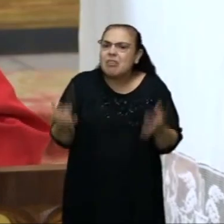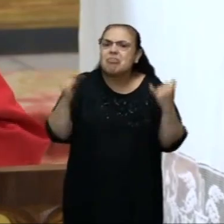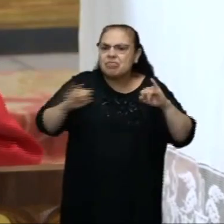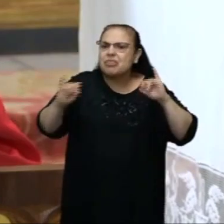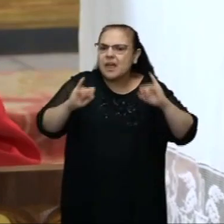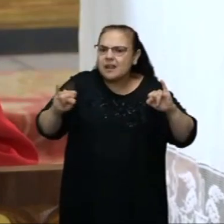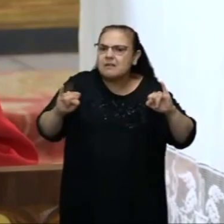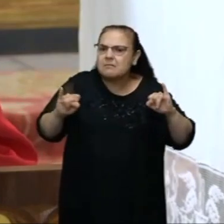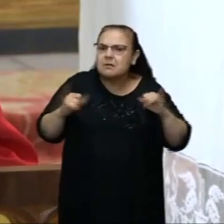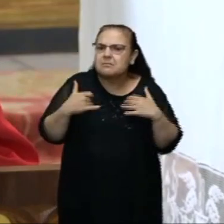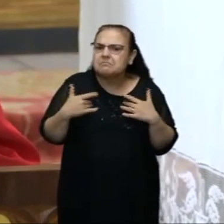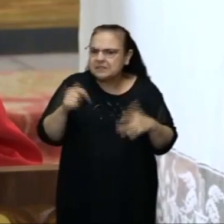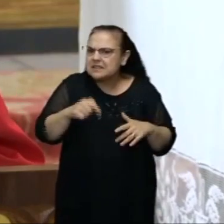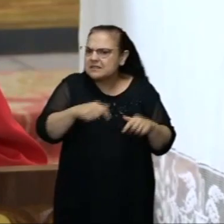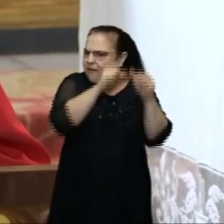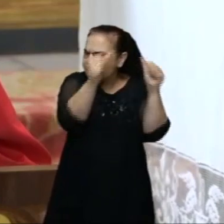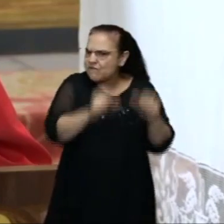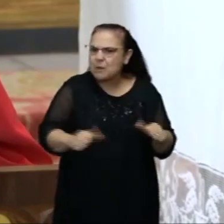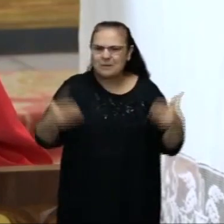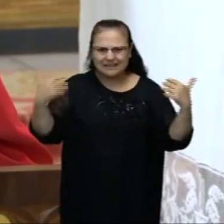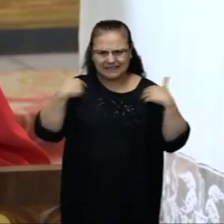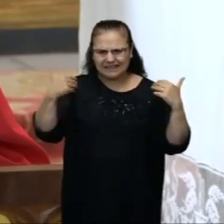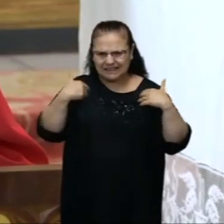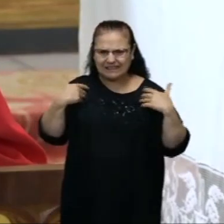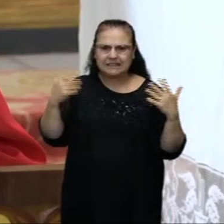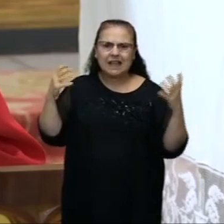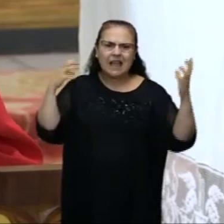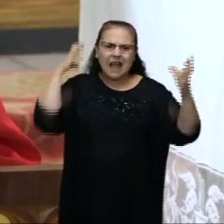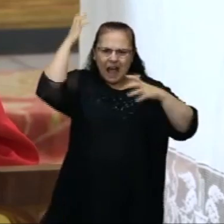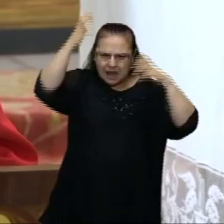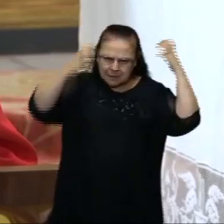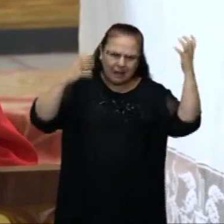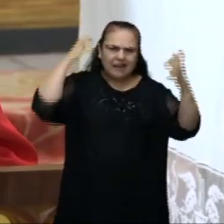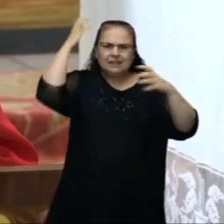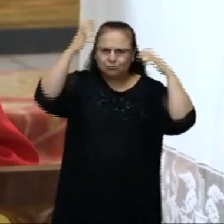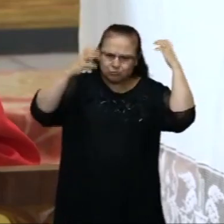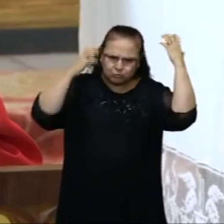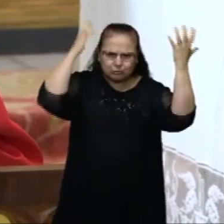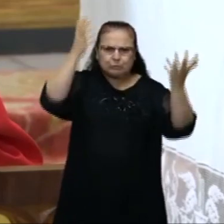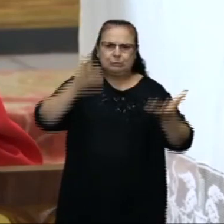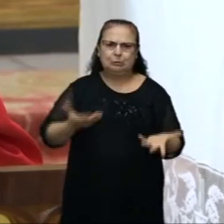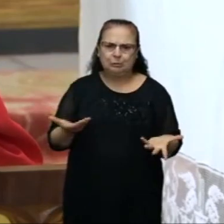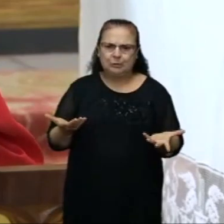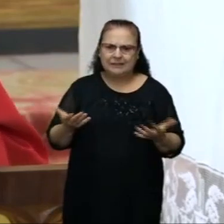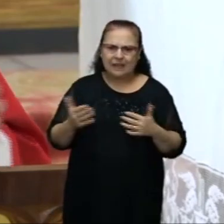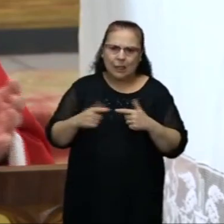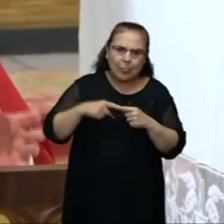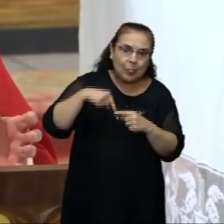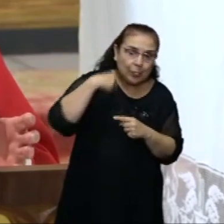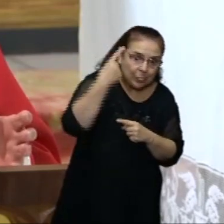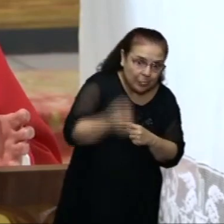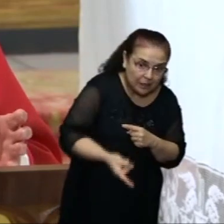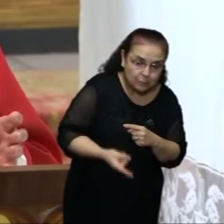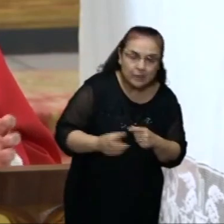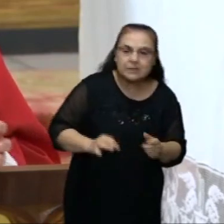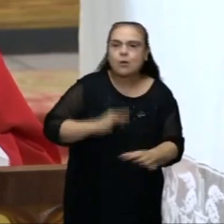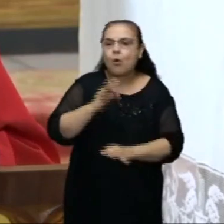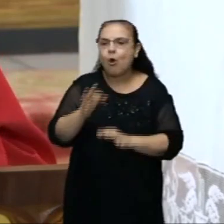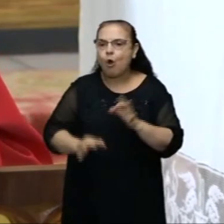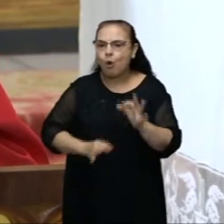manera, sacrificando tantos y tantos animales, luego después ya viene la